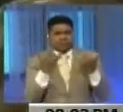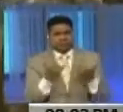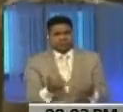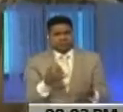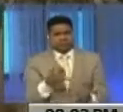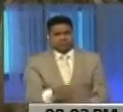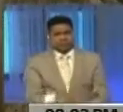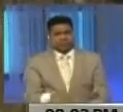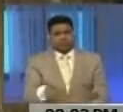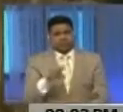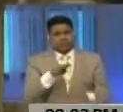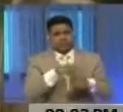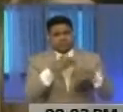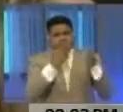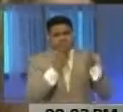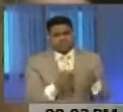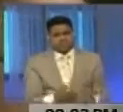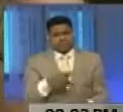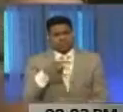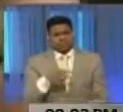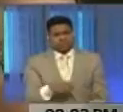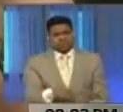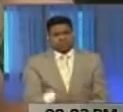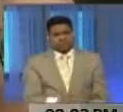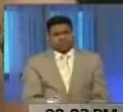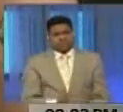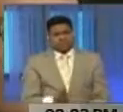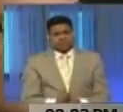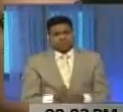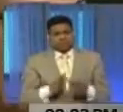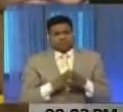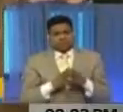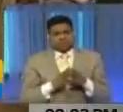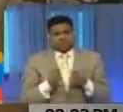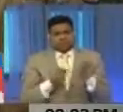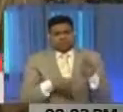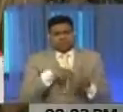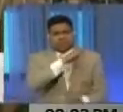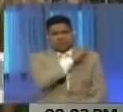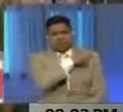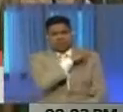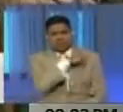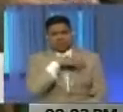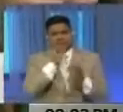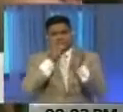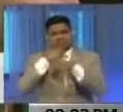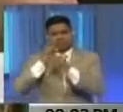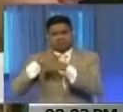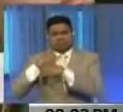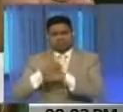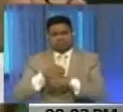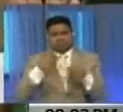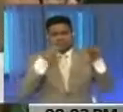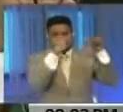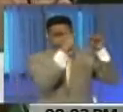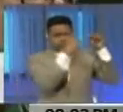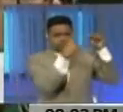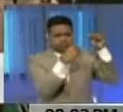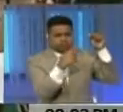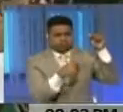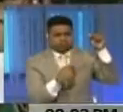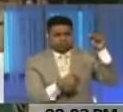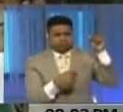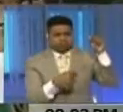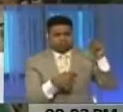Mirabal, ministro del Poder Popular para el Desarrollo Minero Ecológico y jefe del motor minero de la Agenda Económica